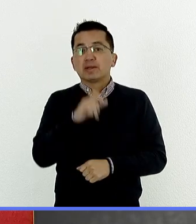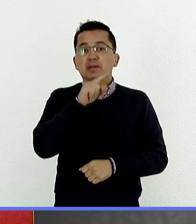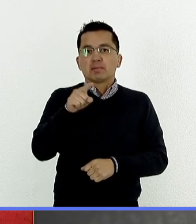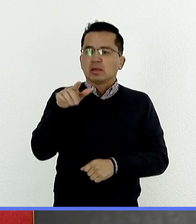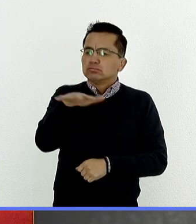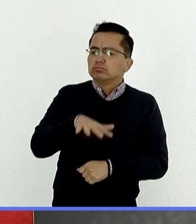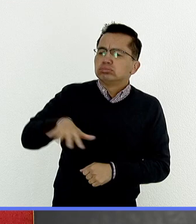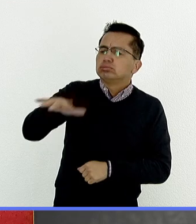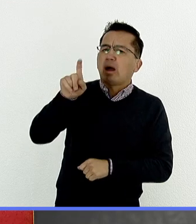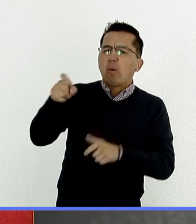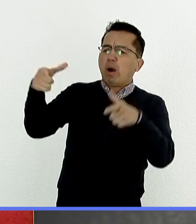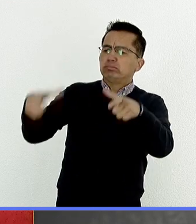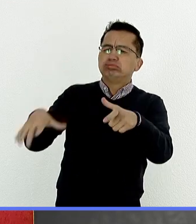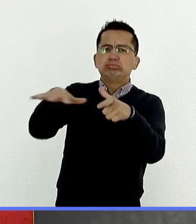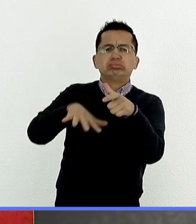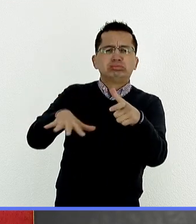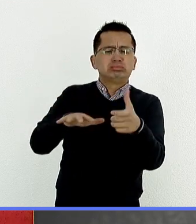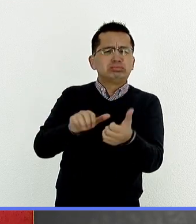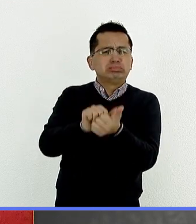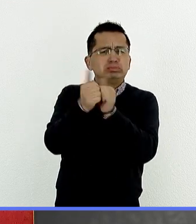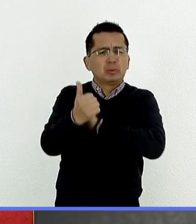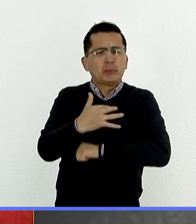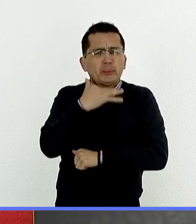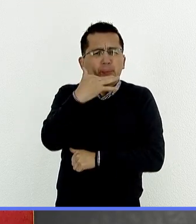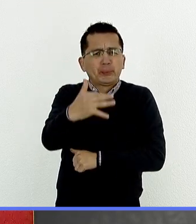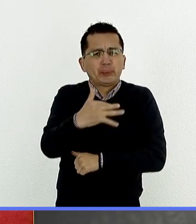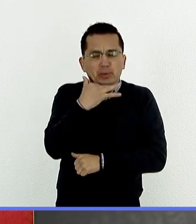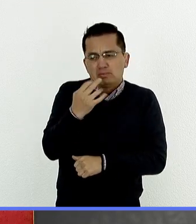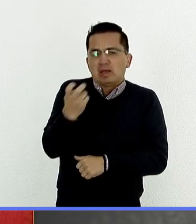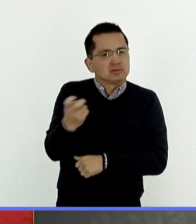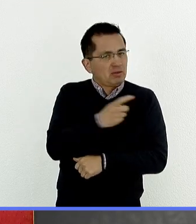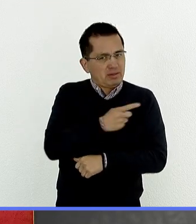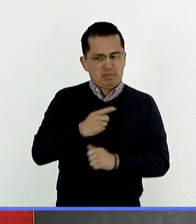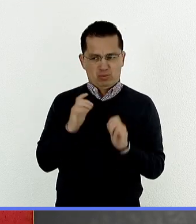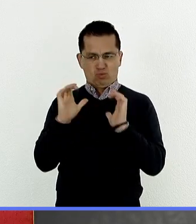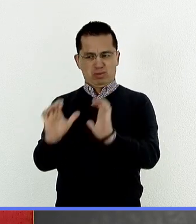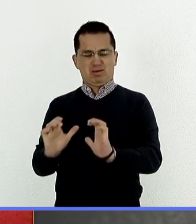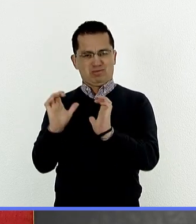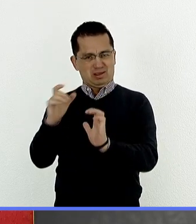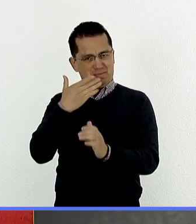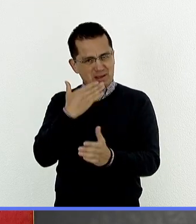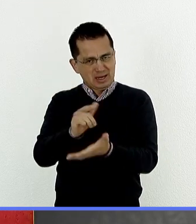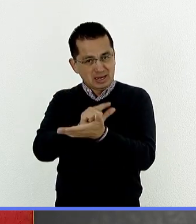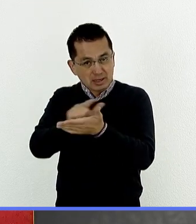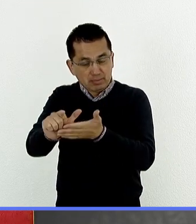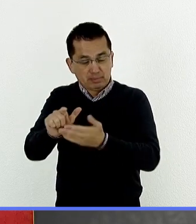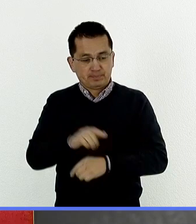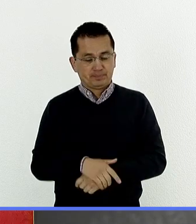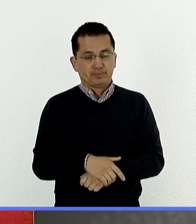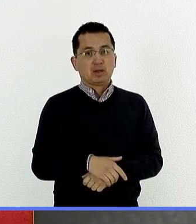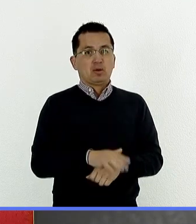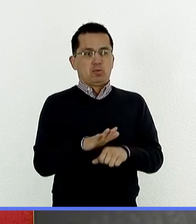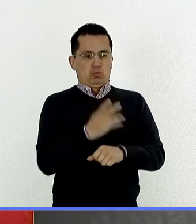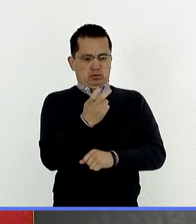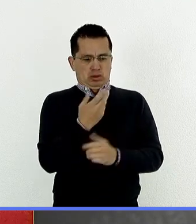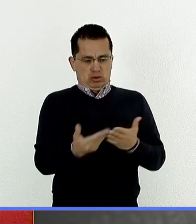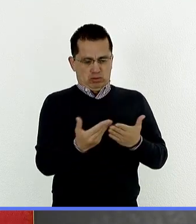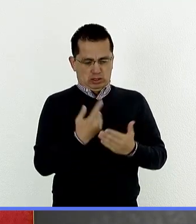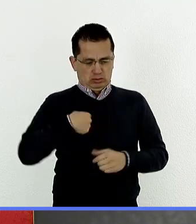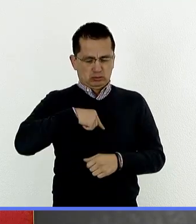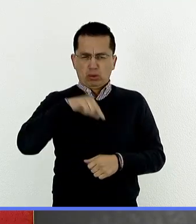cuencas entonces por eso pensamos que el tema seguridad hídrica era el tema central para este concurso